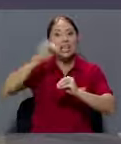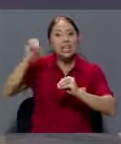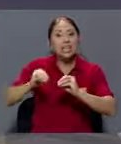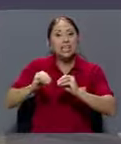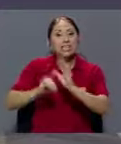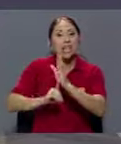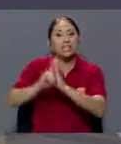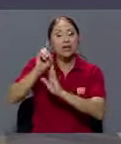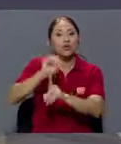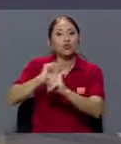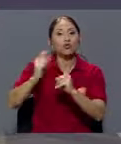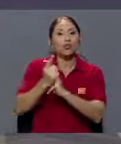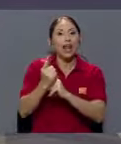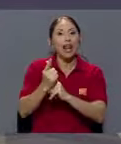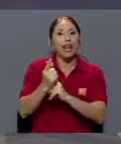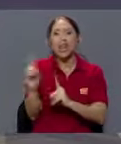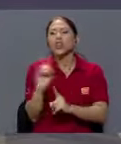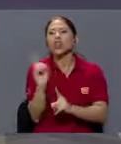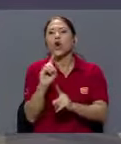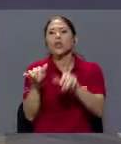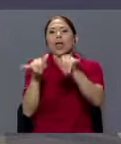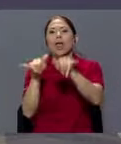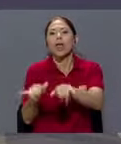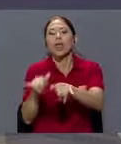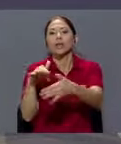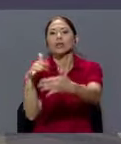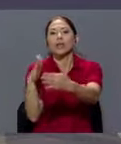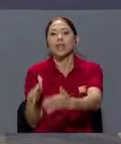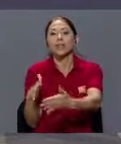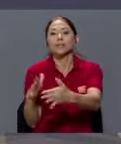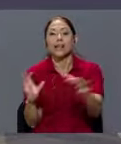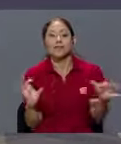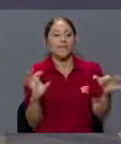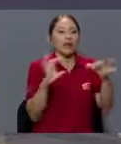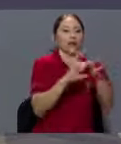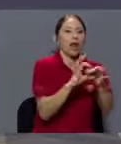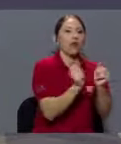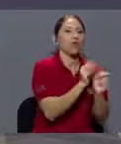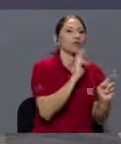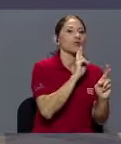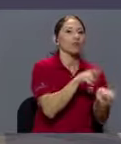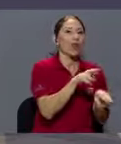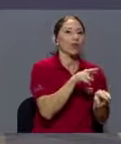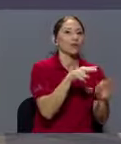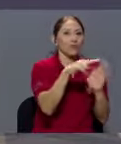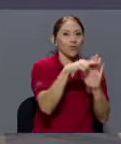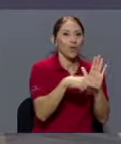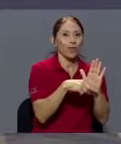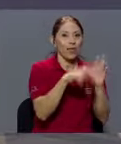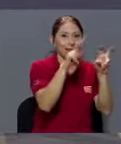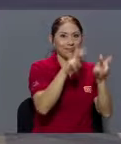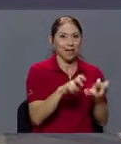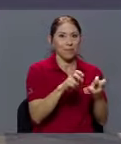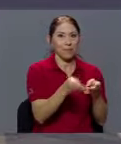índice de desarrollo social del distrito de procedencia de los estudiantes y sus resultados. Y eso